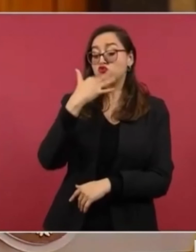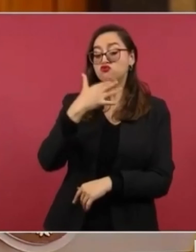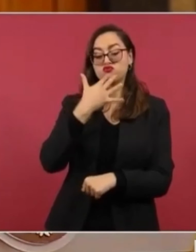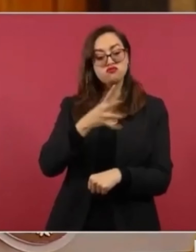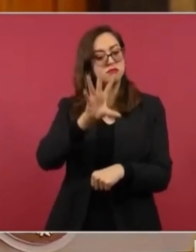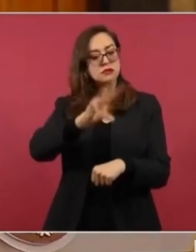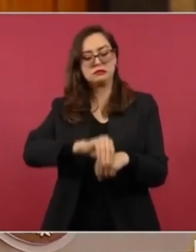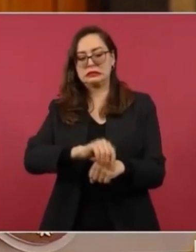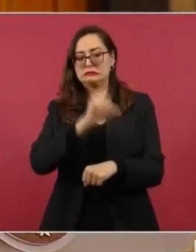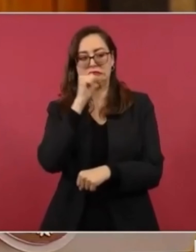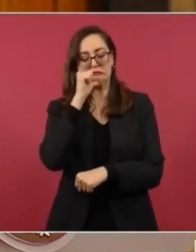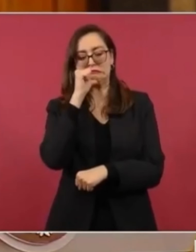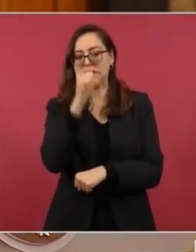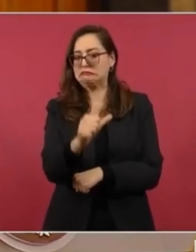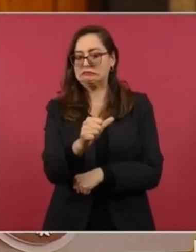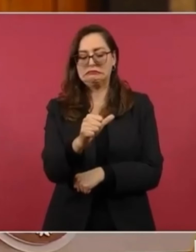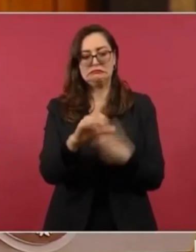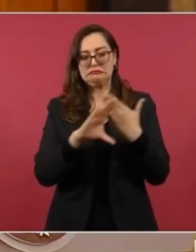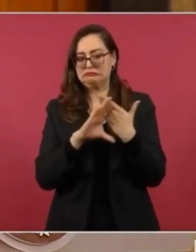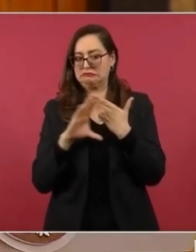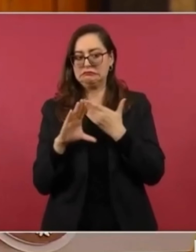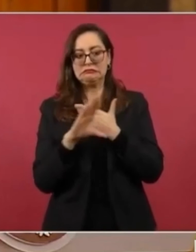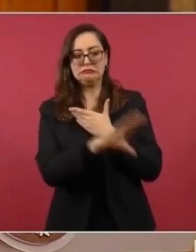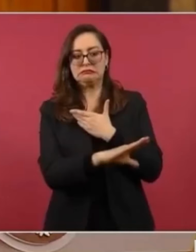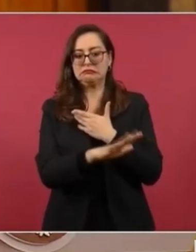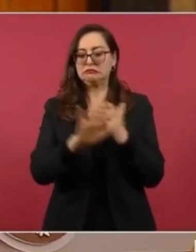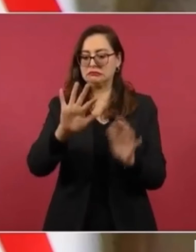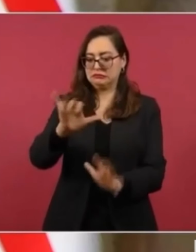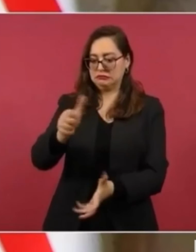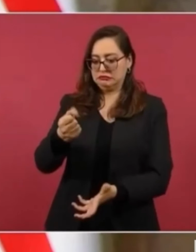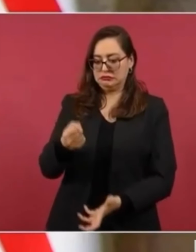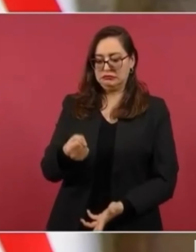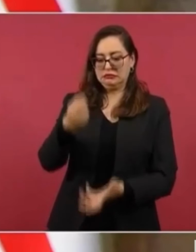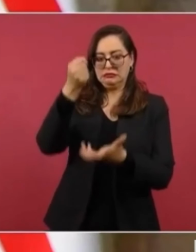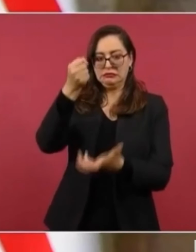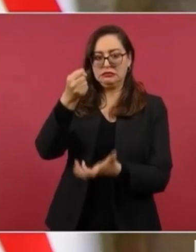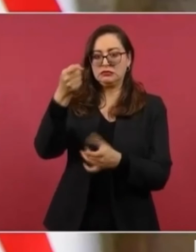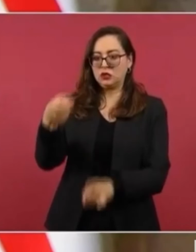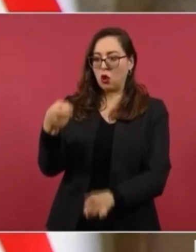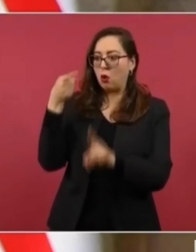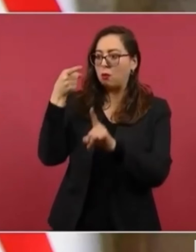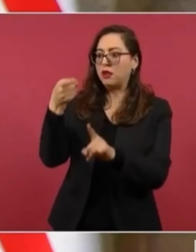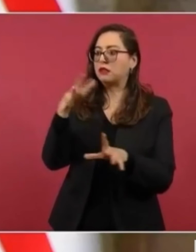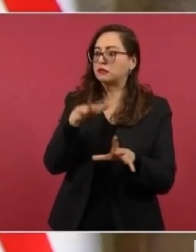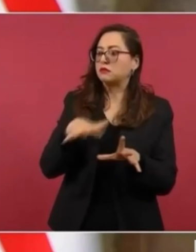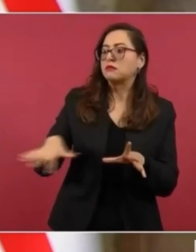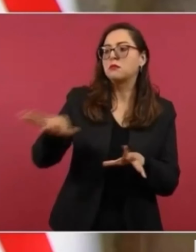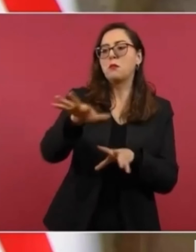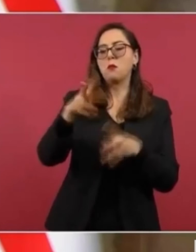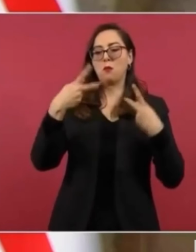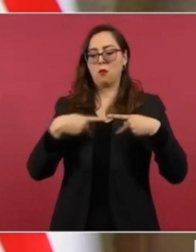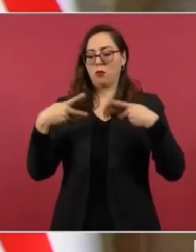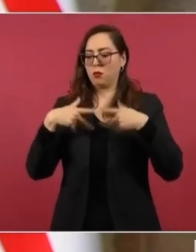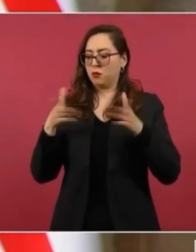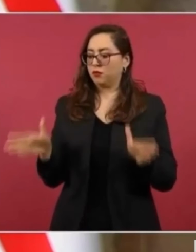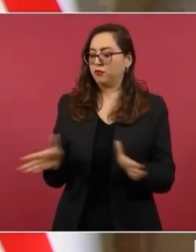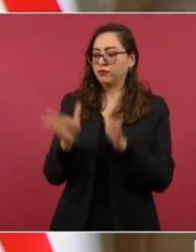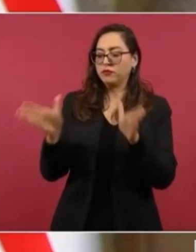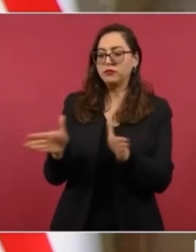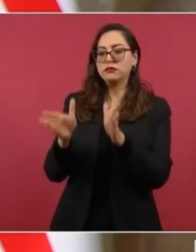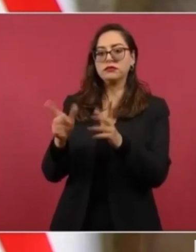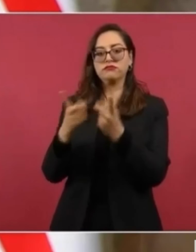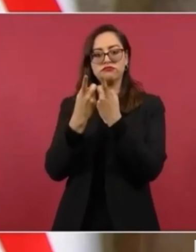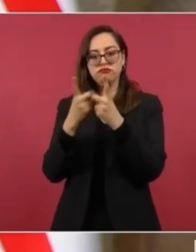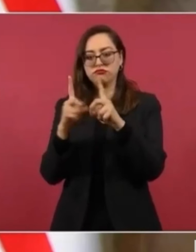el presupuesto se destina al desarrollo y apoyar a los